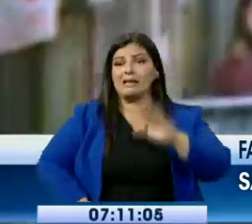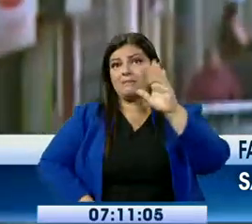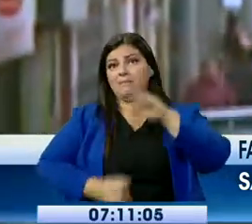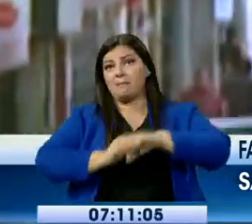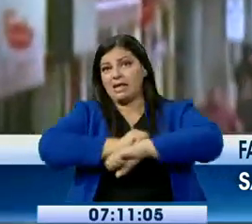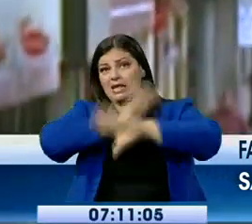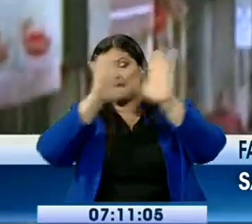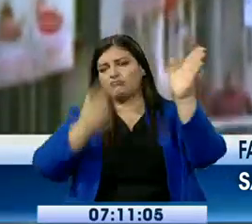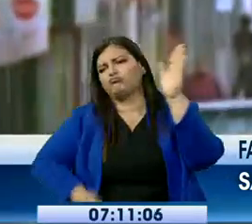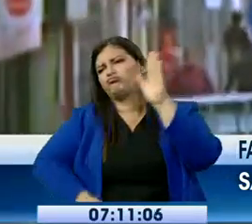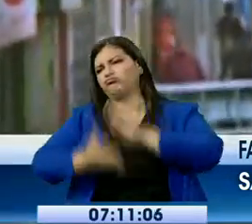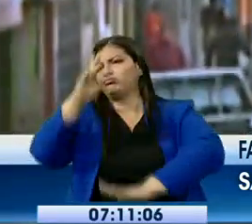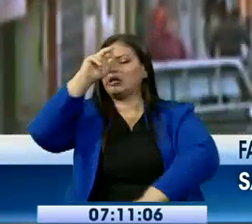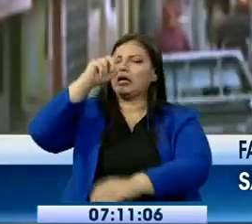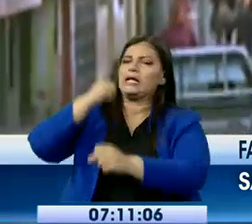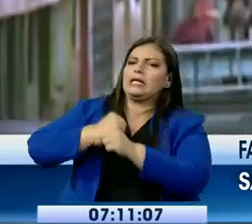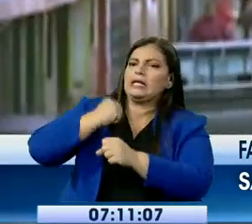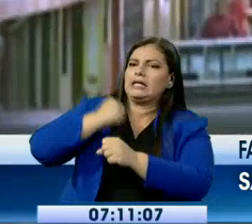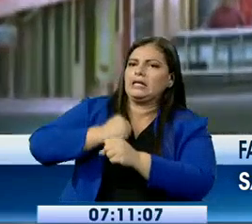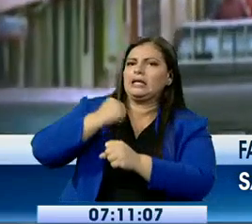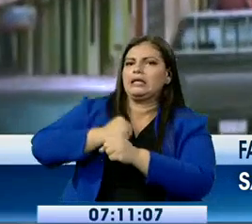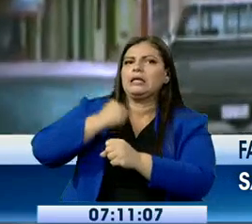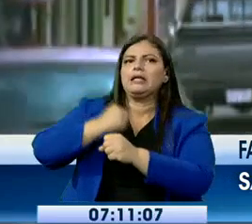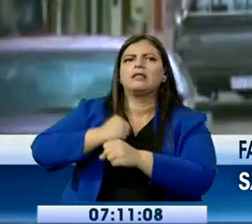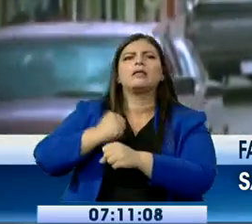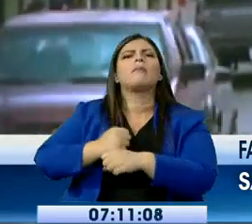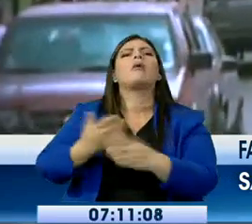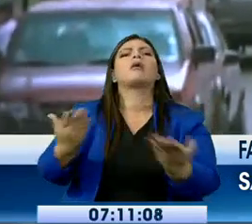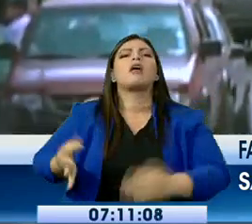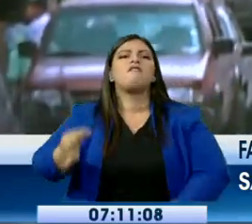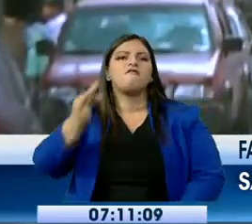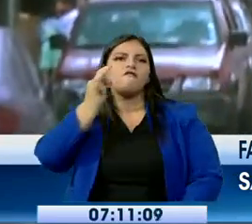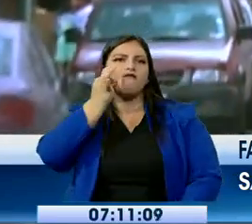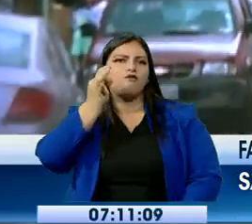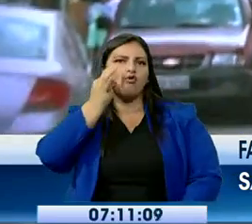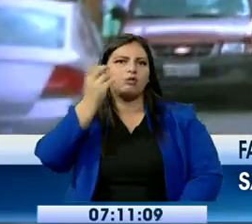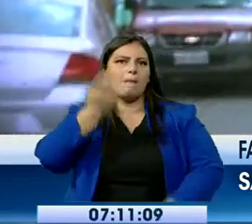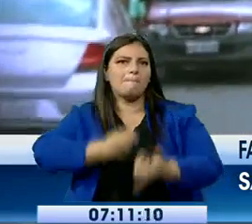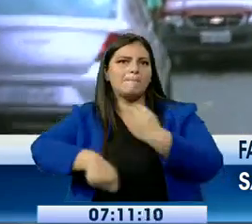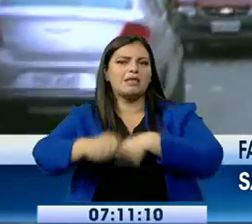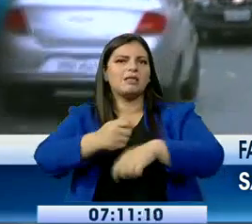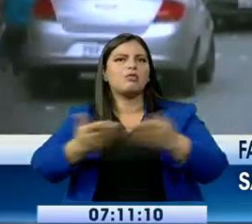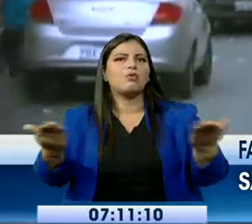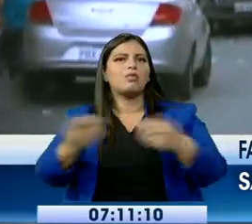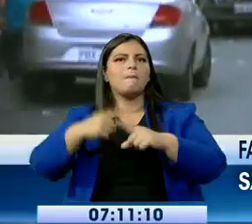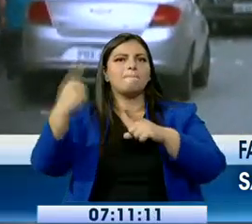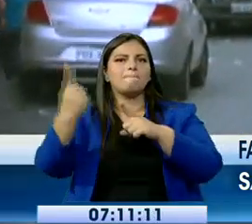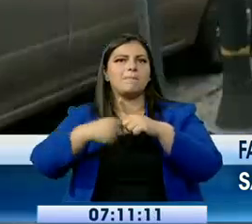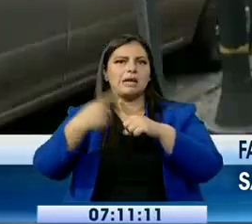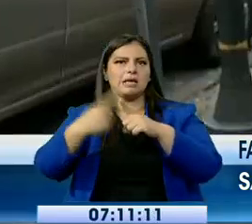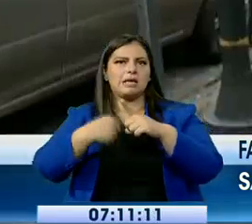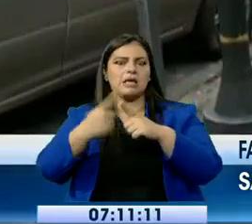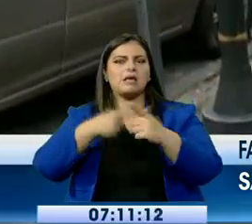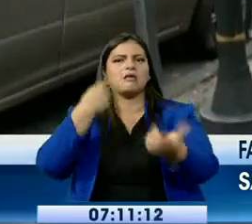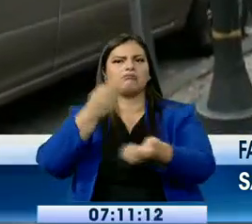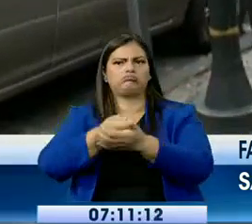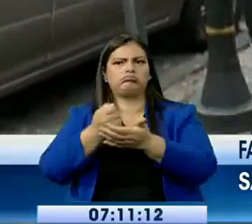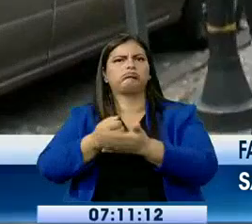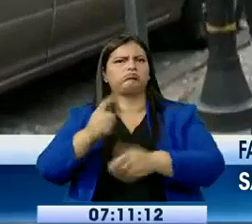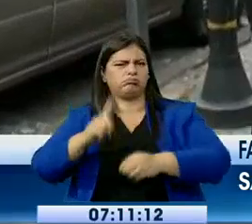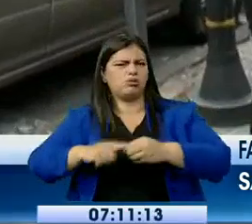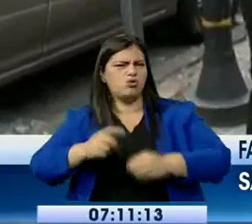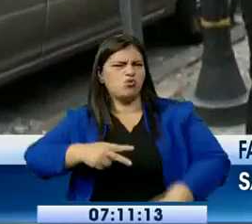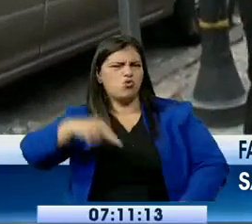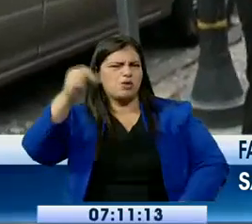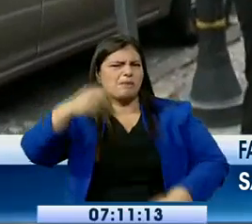Para dirigirse a su trabajo, se dedicaba a vender frutas en el mercado de Iñaquito, norte de Quito. Sin poder asumir lo